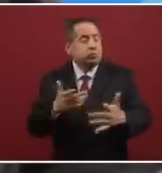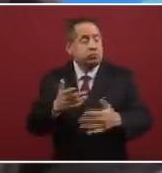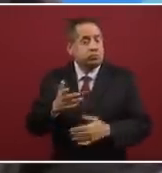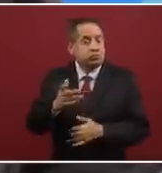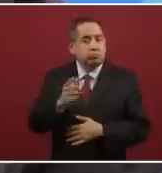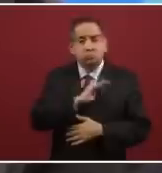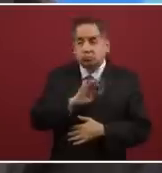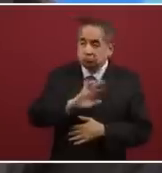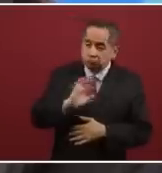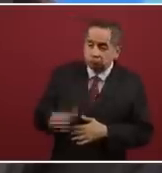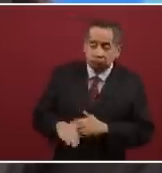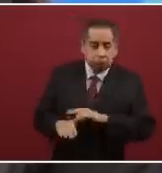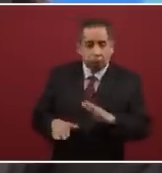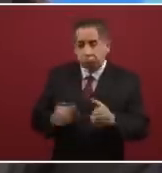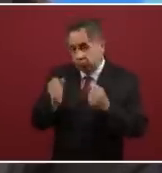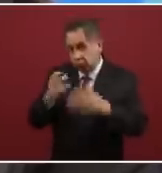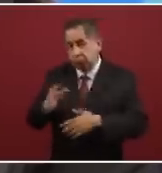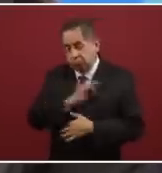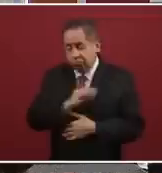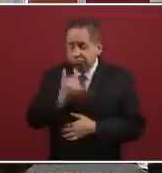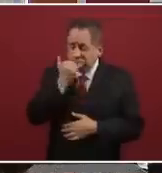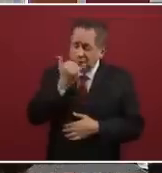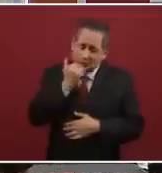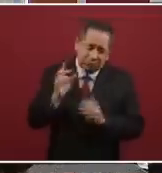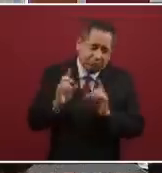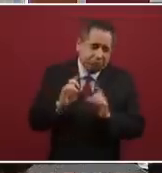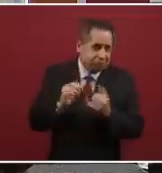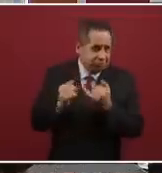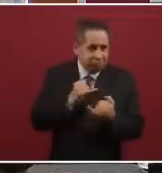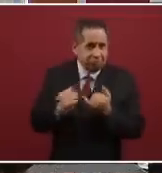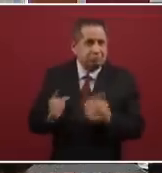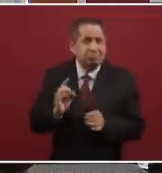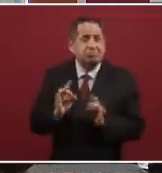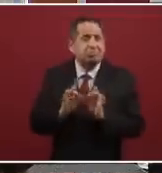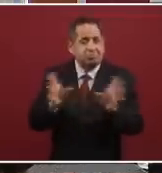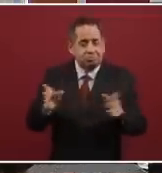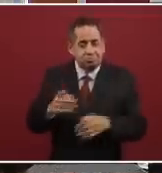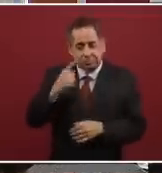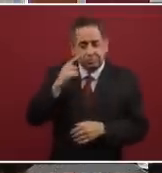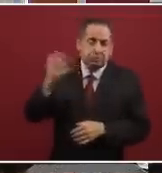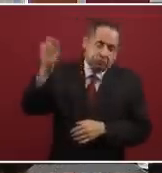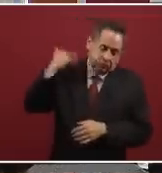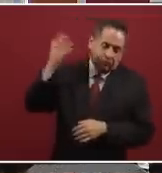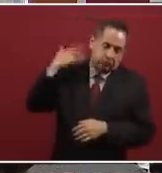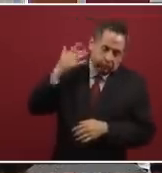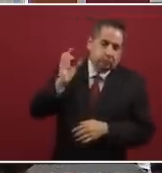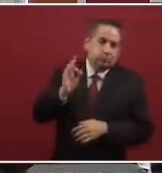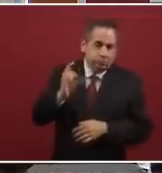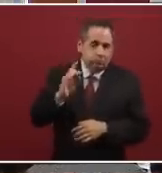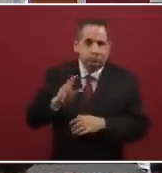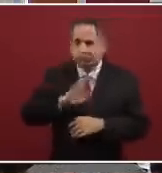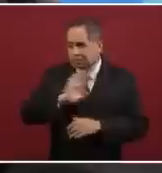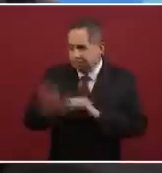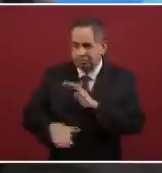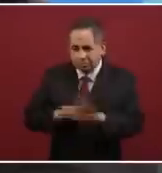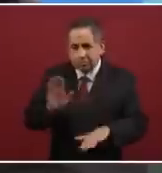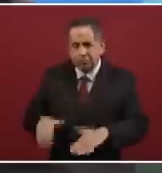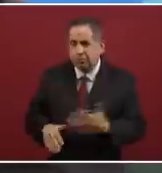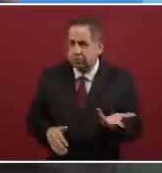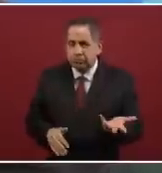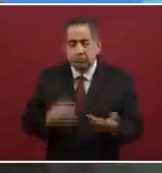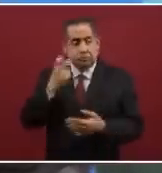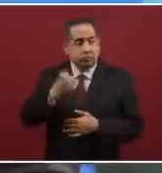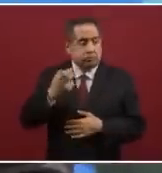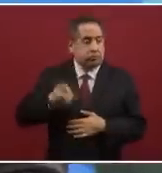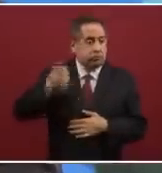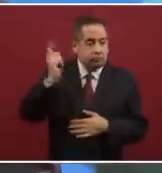catastróficas o pérdidas de vidas humanas muy lamentables, como ya hemos tenido experiencia en el pasado. Por lo tanto, la instrucción